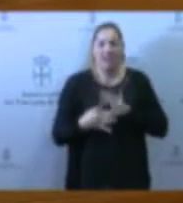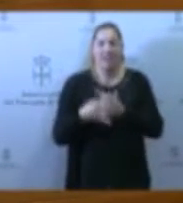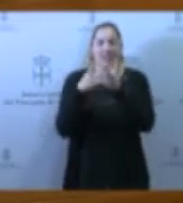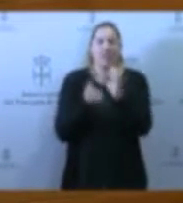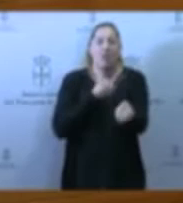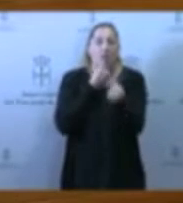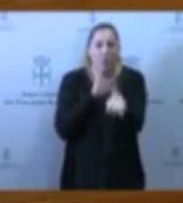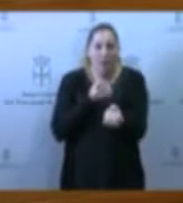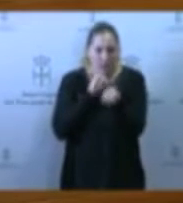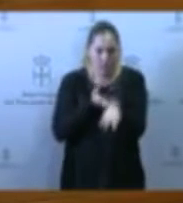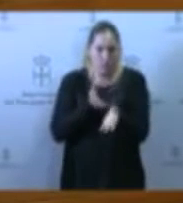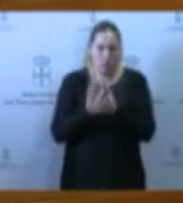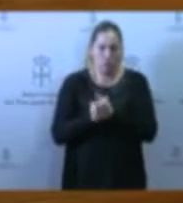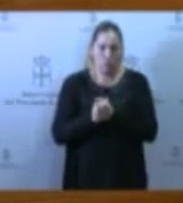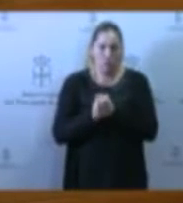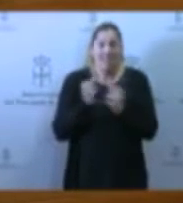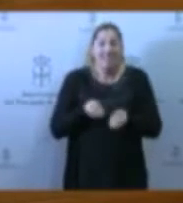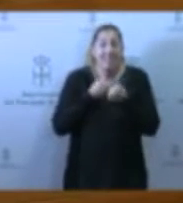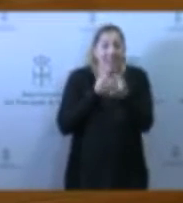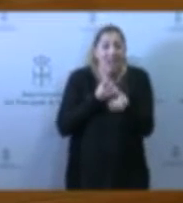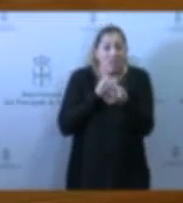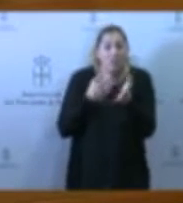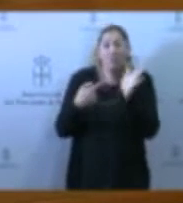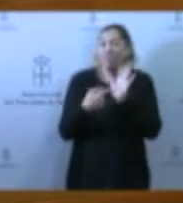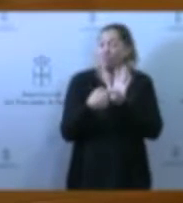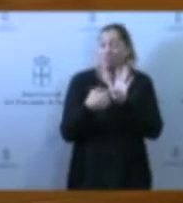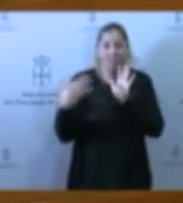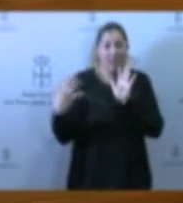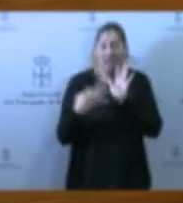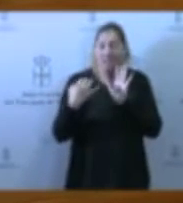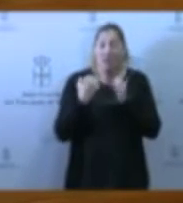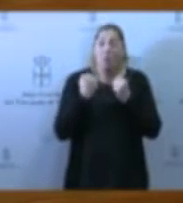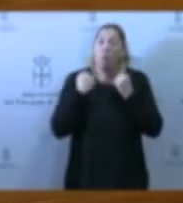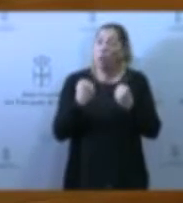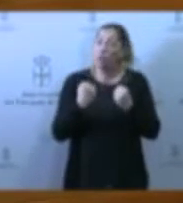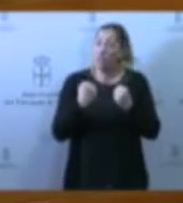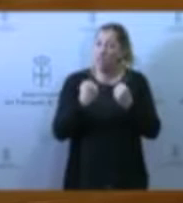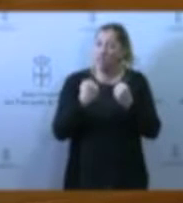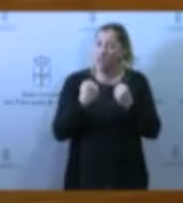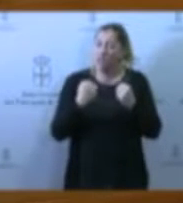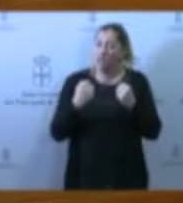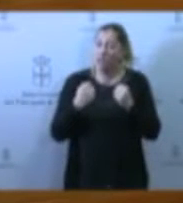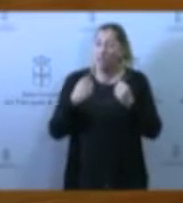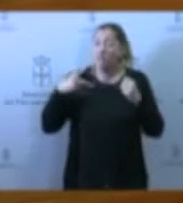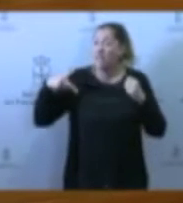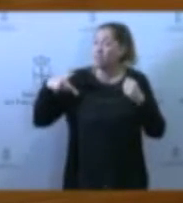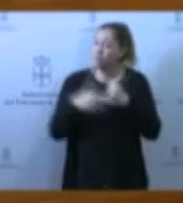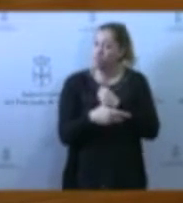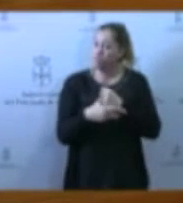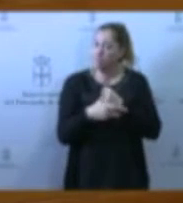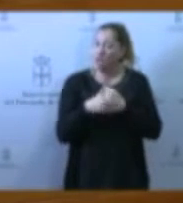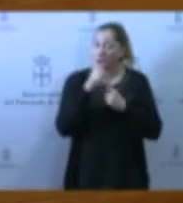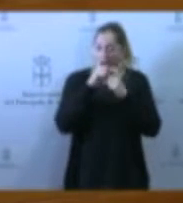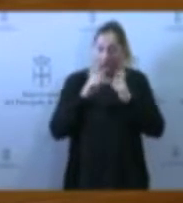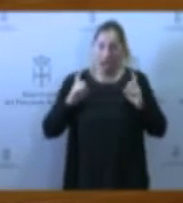datos. Y hay un dato que es la potencia interrumpida temporal al año. Ese